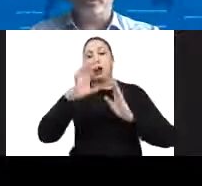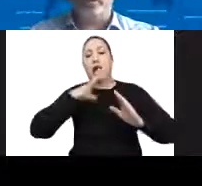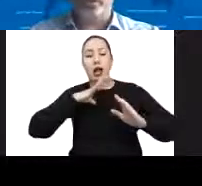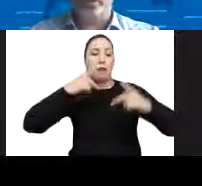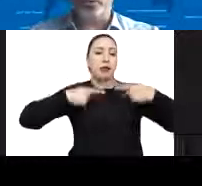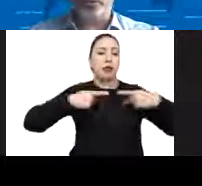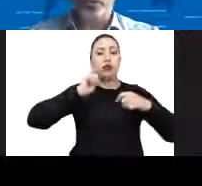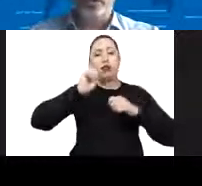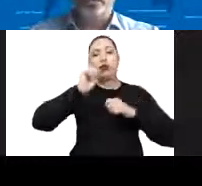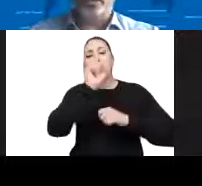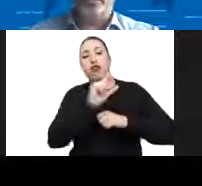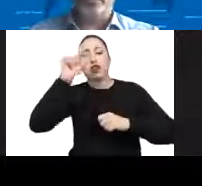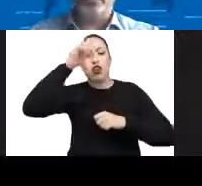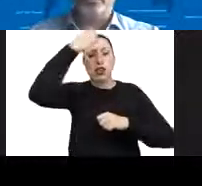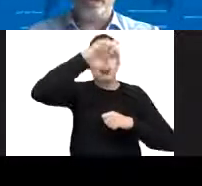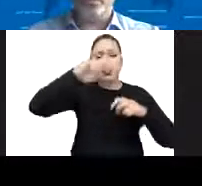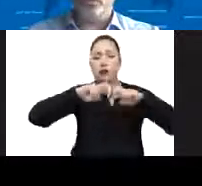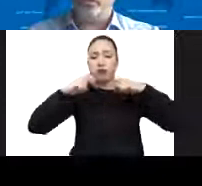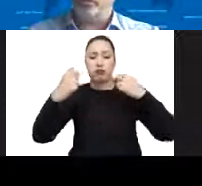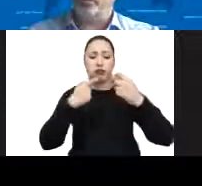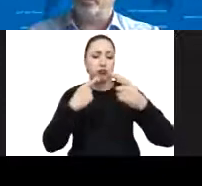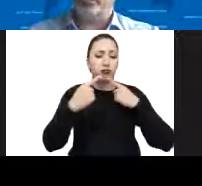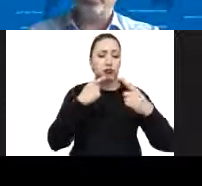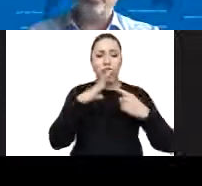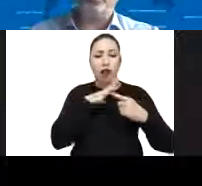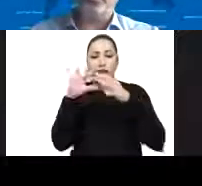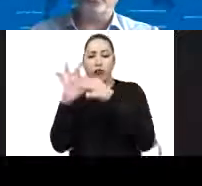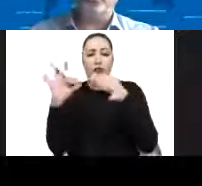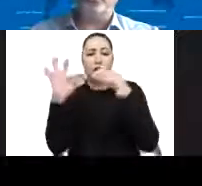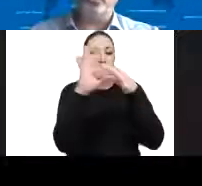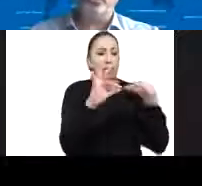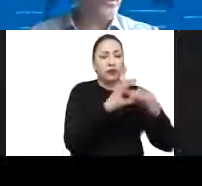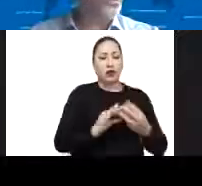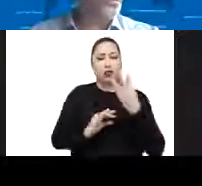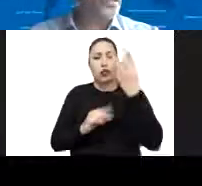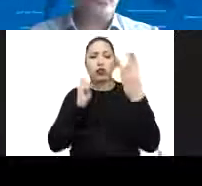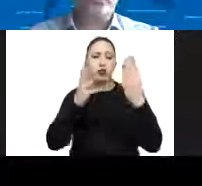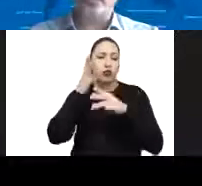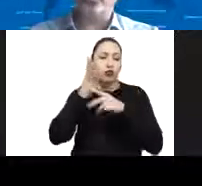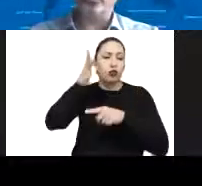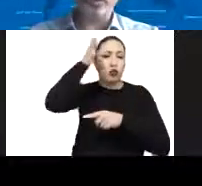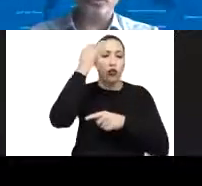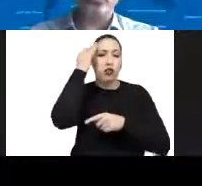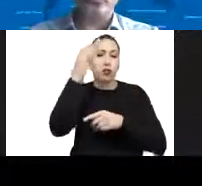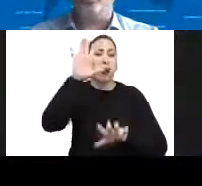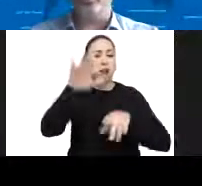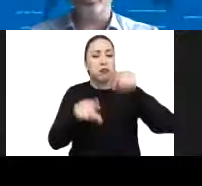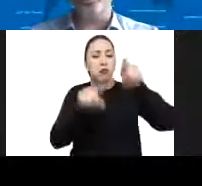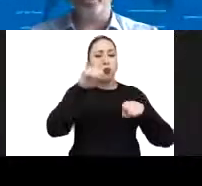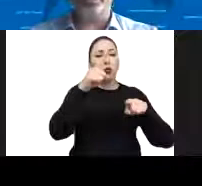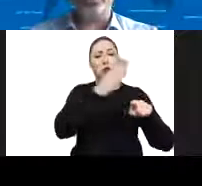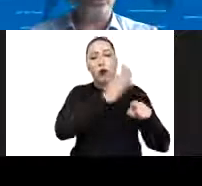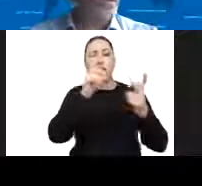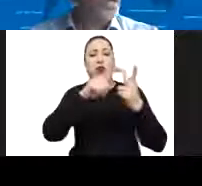sector, definimos 3 escenarios que nos parece que va a ser el futuro, ¿no? Uno tendencial, uno bueno, uno positivo,